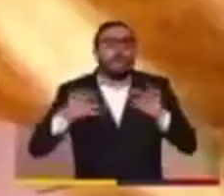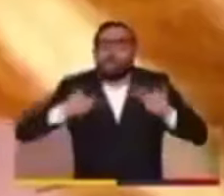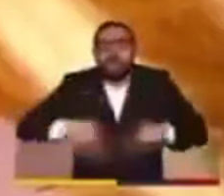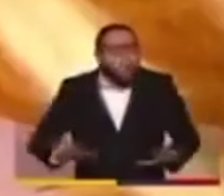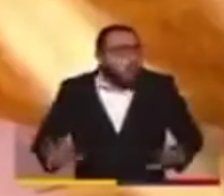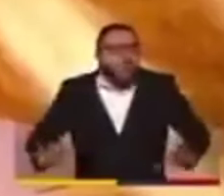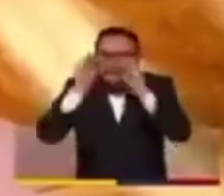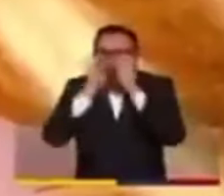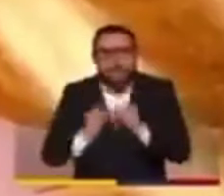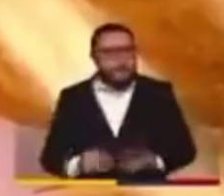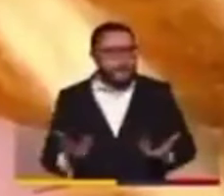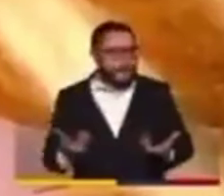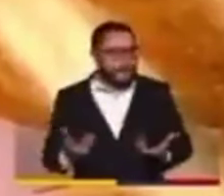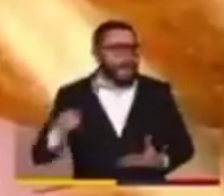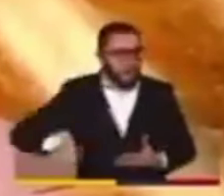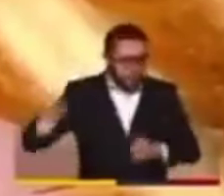manera